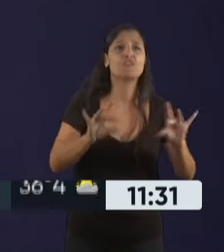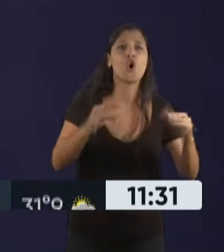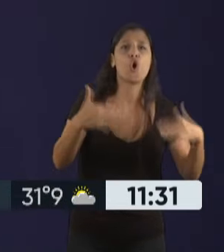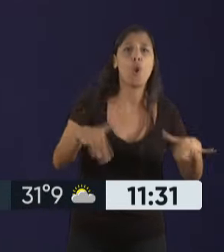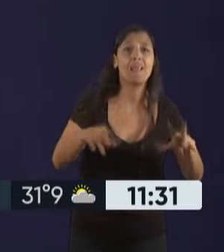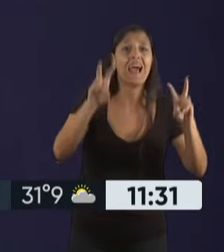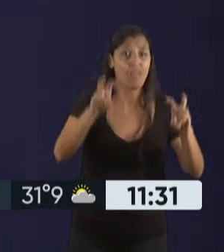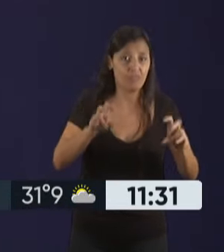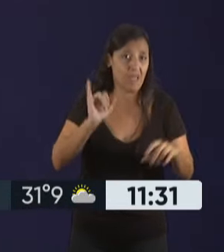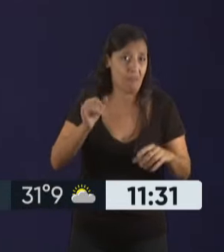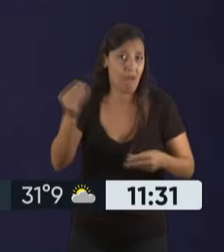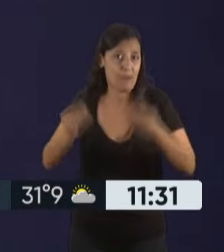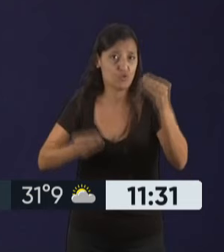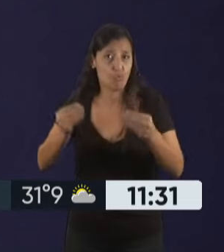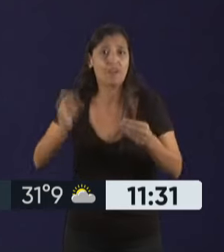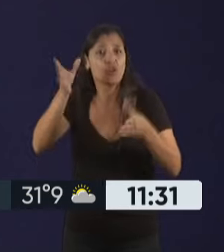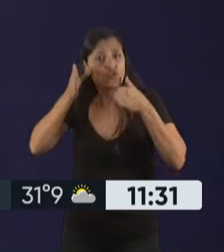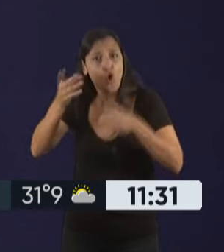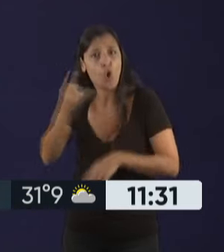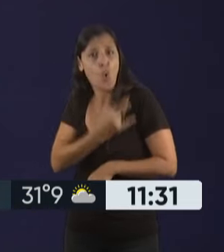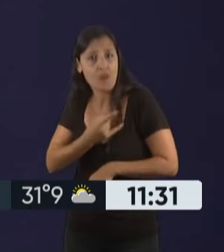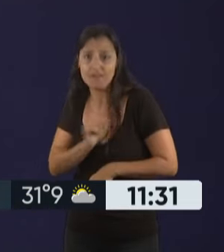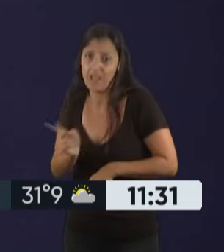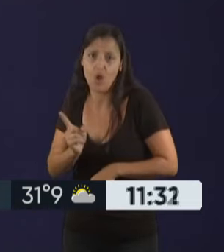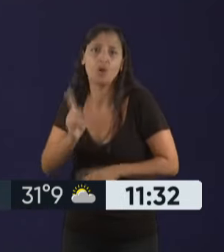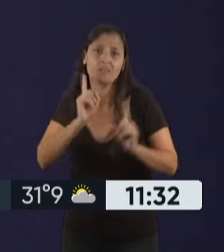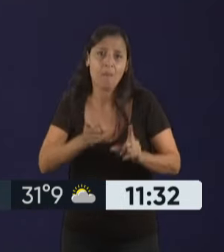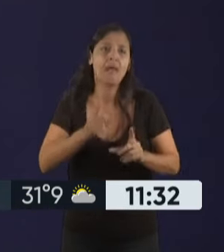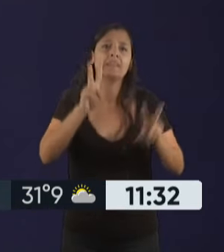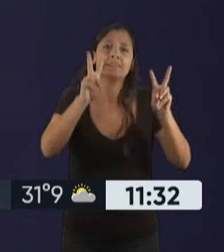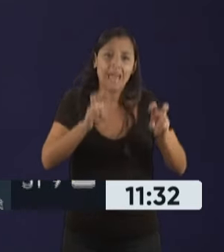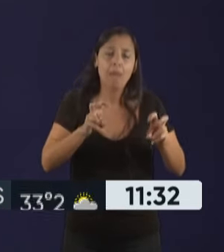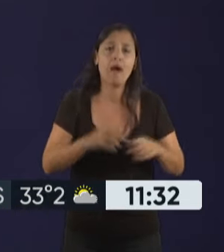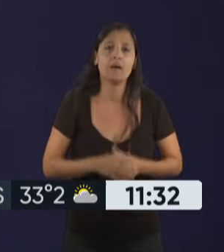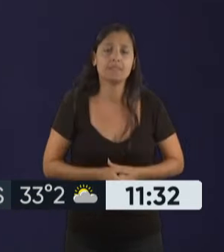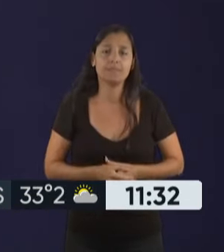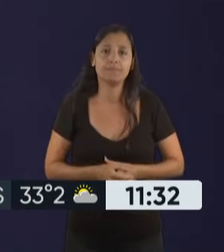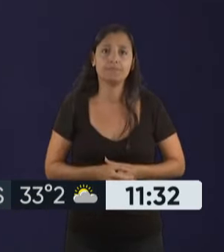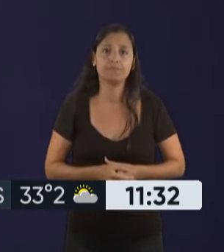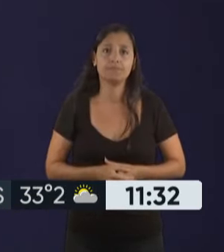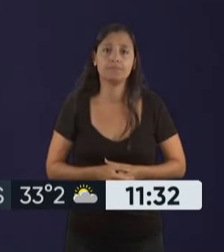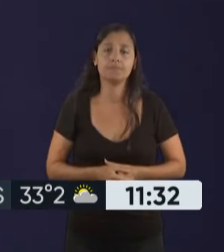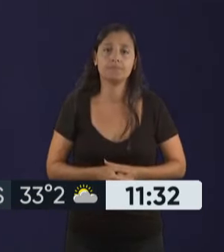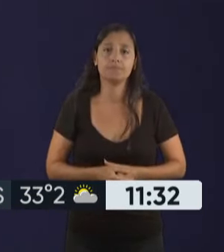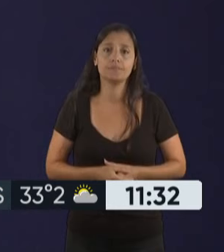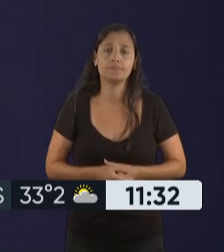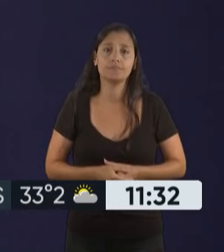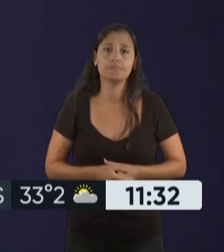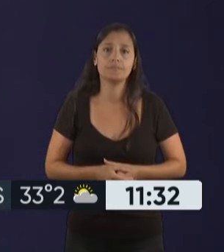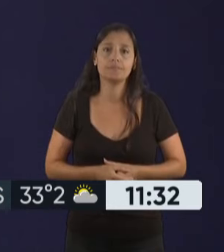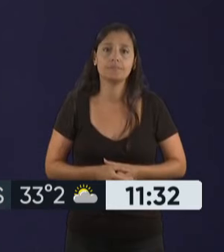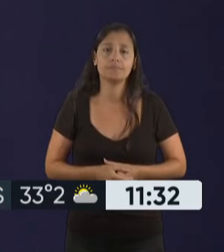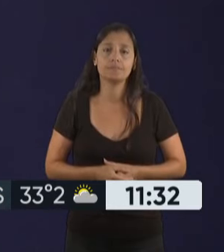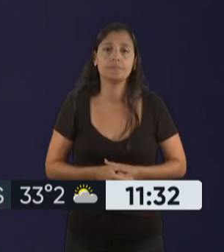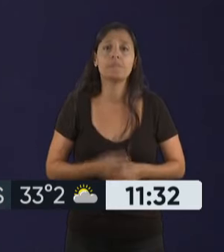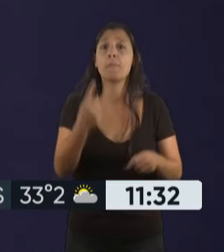presupuestos no solo de las universidades digamos Sino sabemos que nos regimos por eh el concepto de